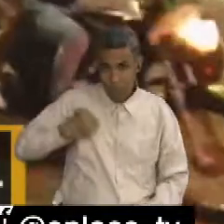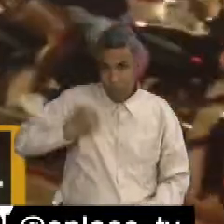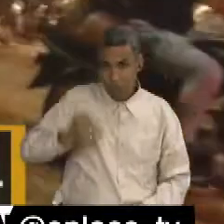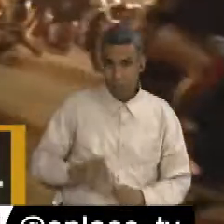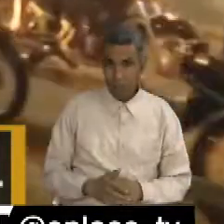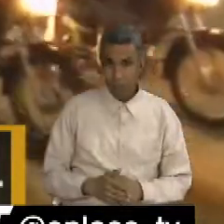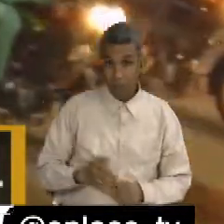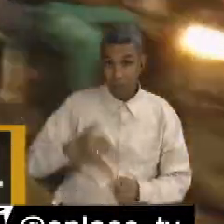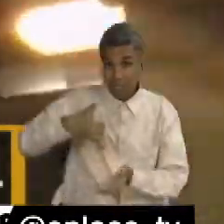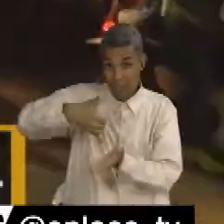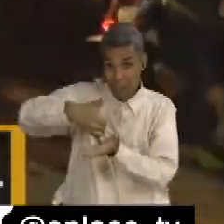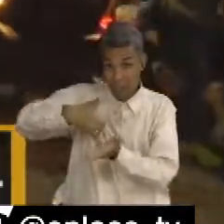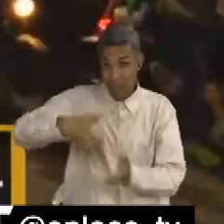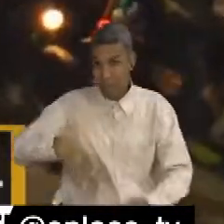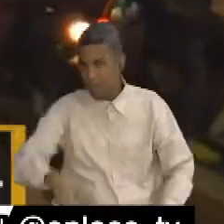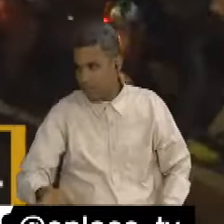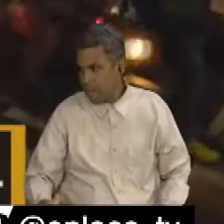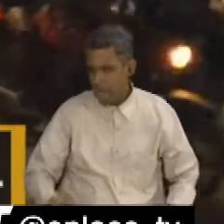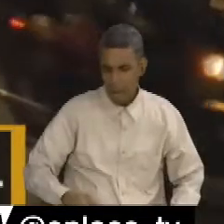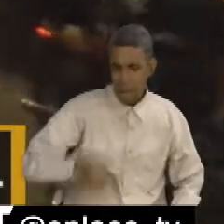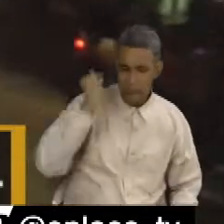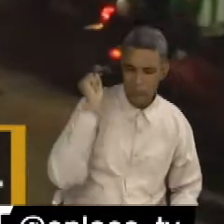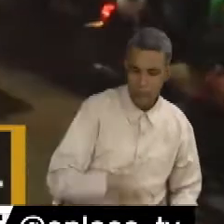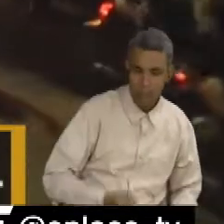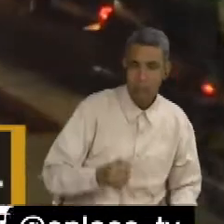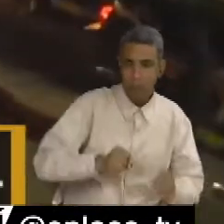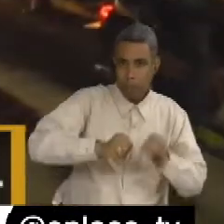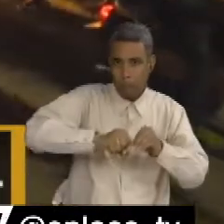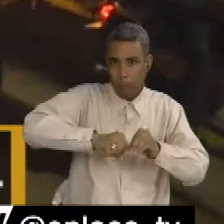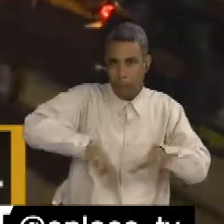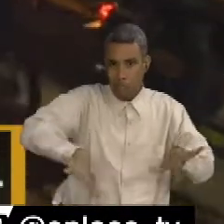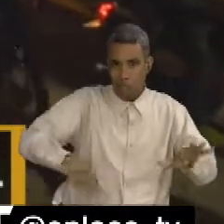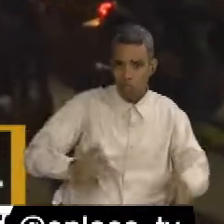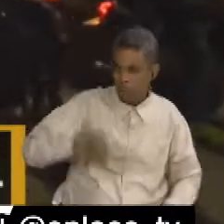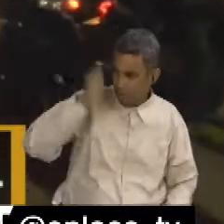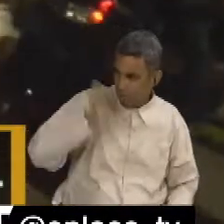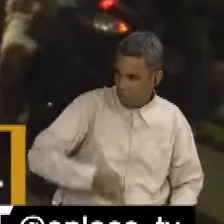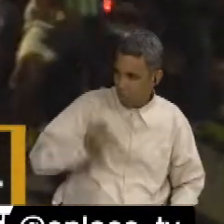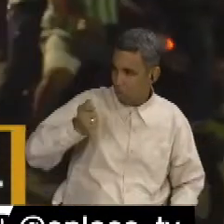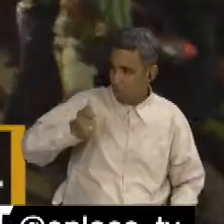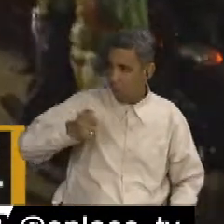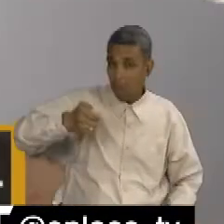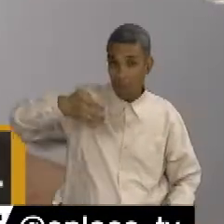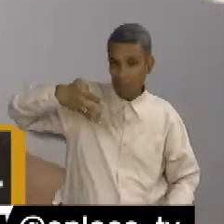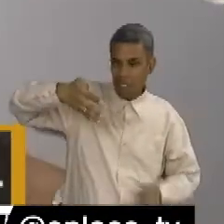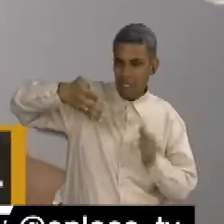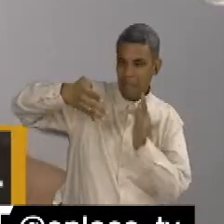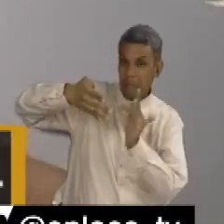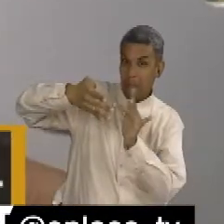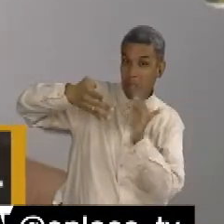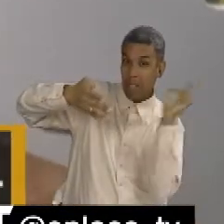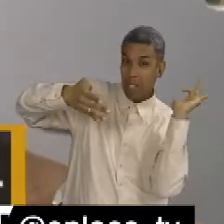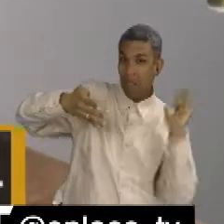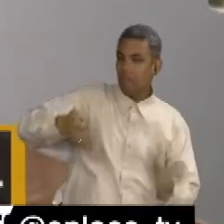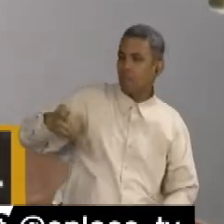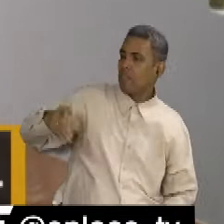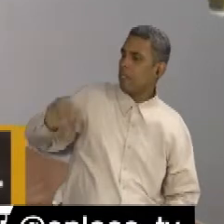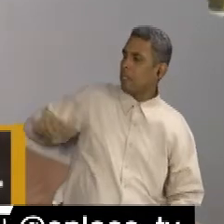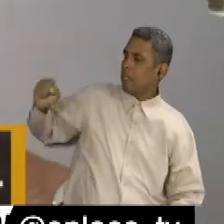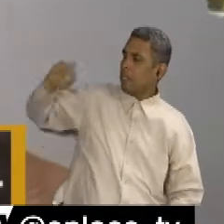rompe una botella y causa una lesión a la altura del mentón a un